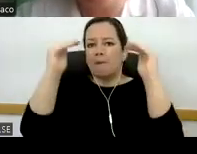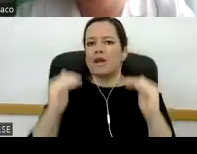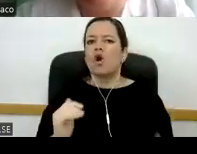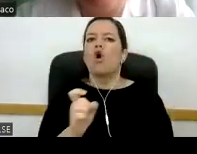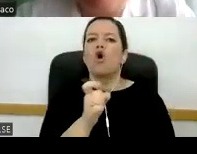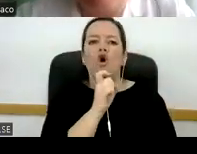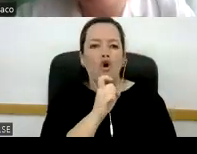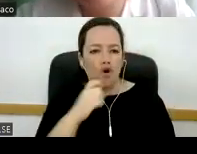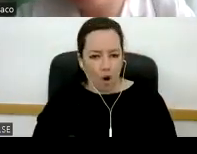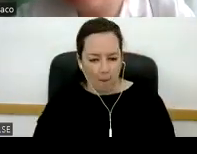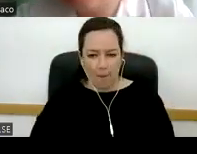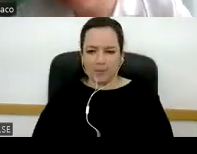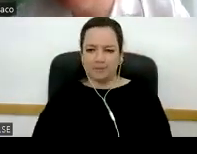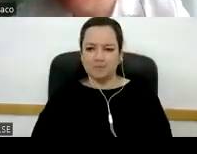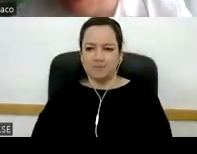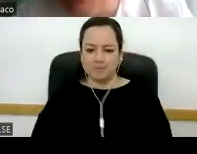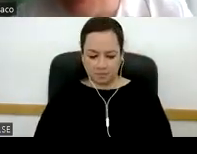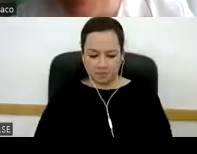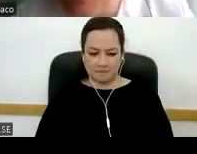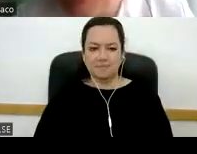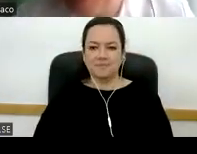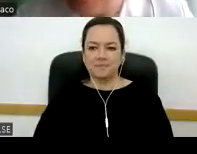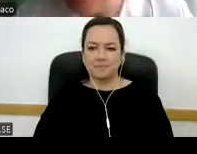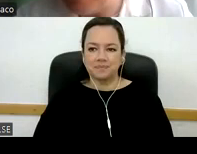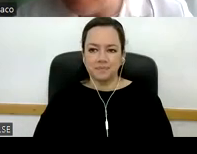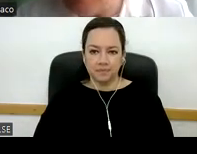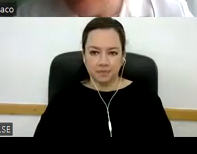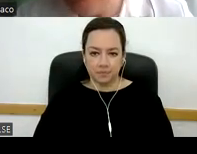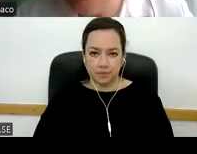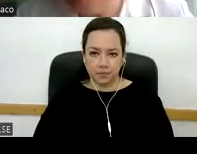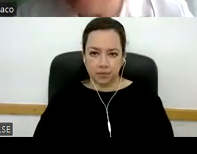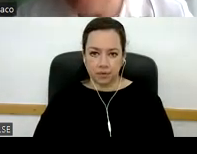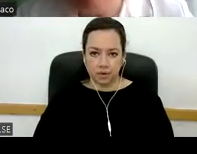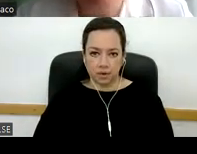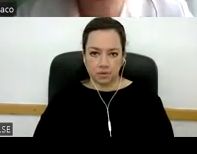vamos a obtener. A ver, un momentito.